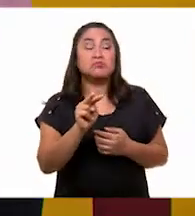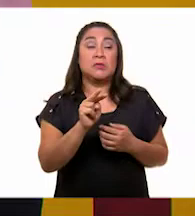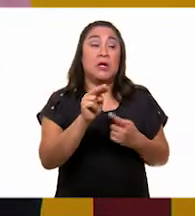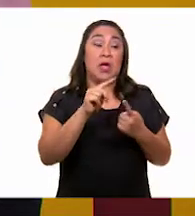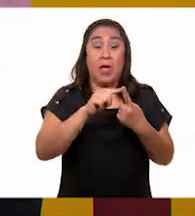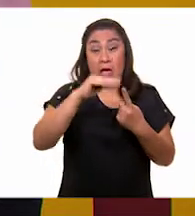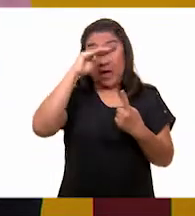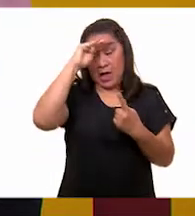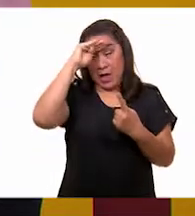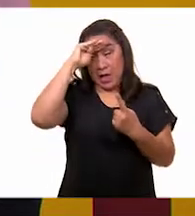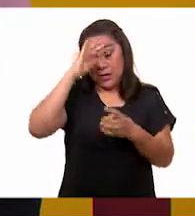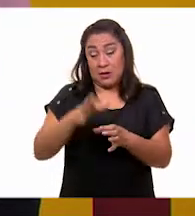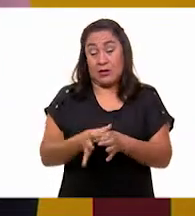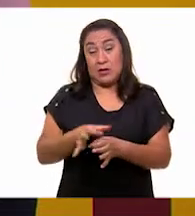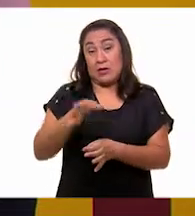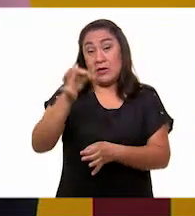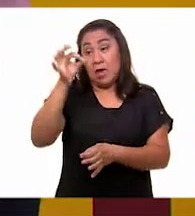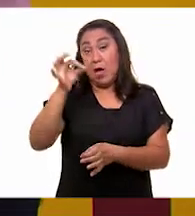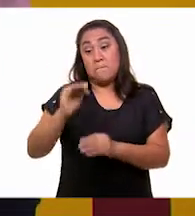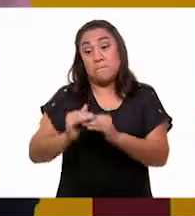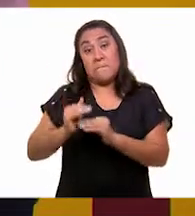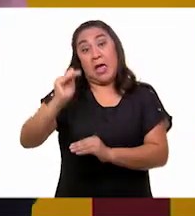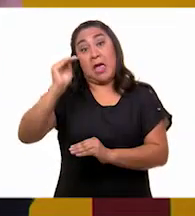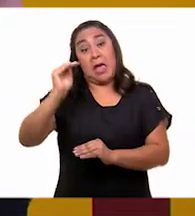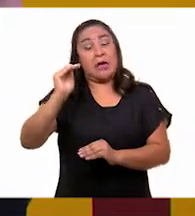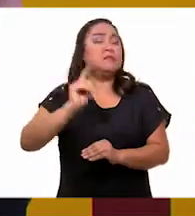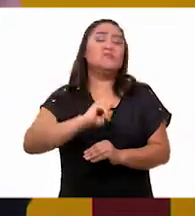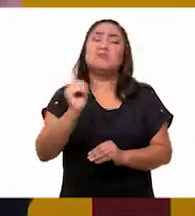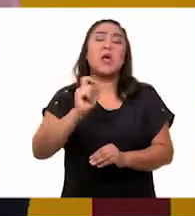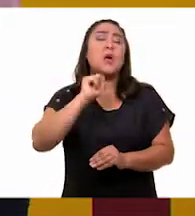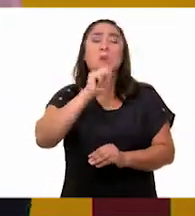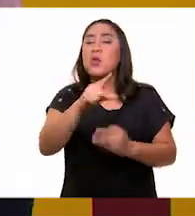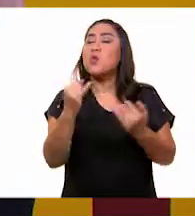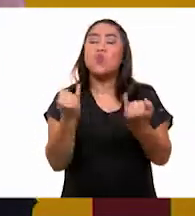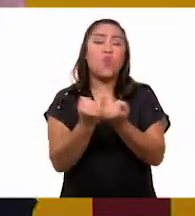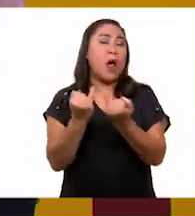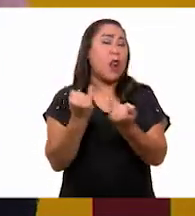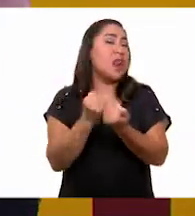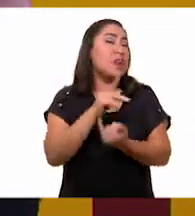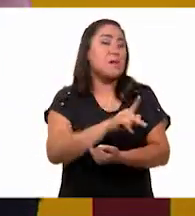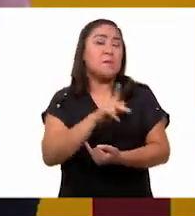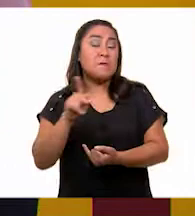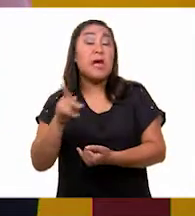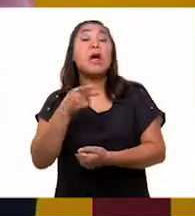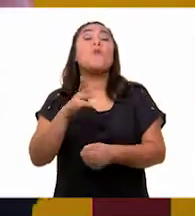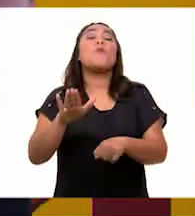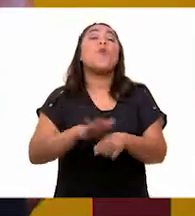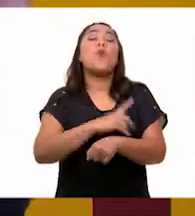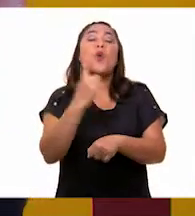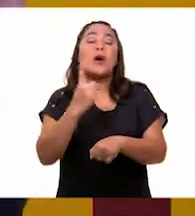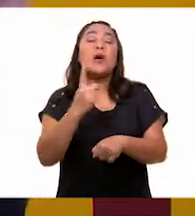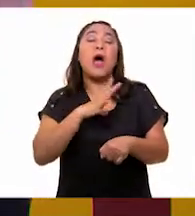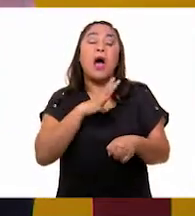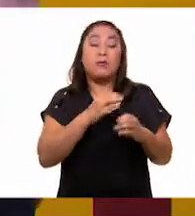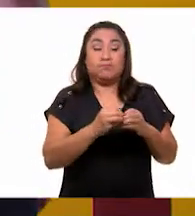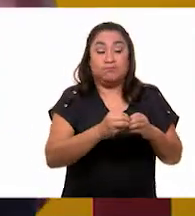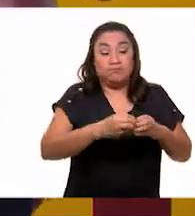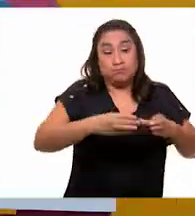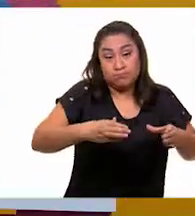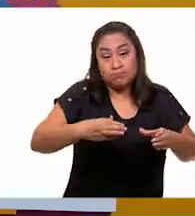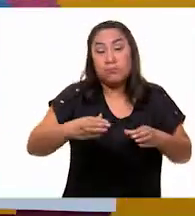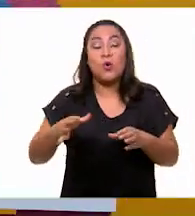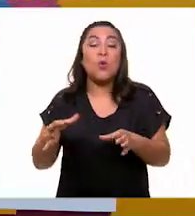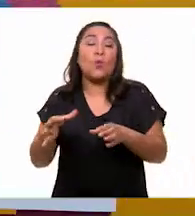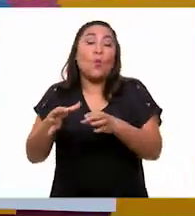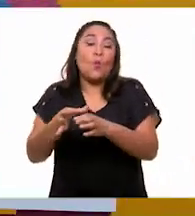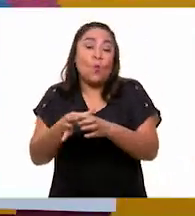2, sino tienen la misma cantidad de líquido, pero por la forma de la botella se distribuye